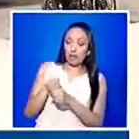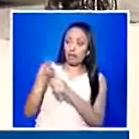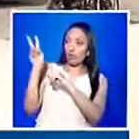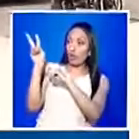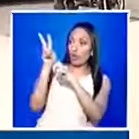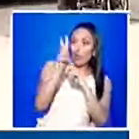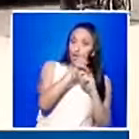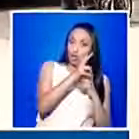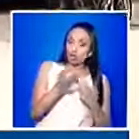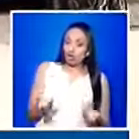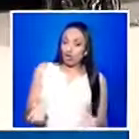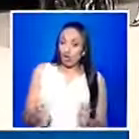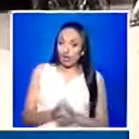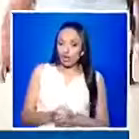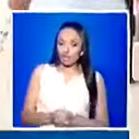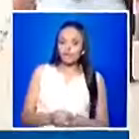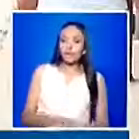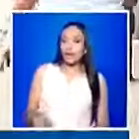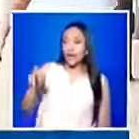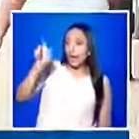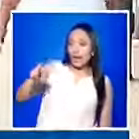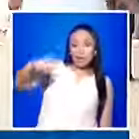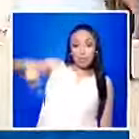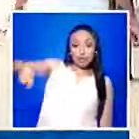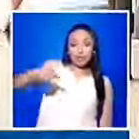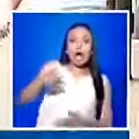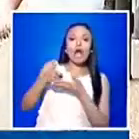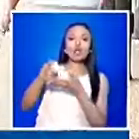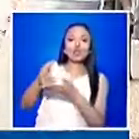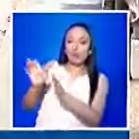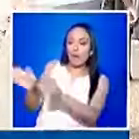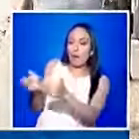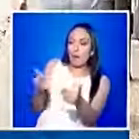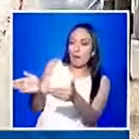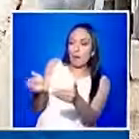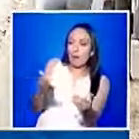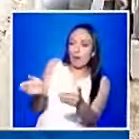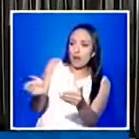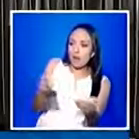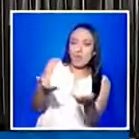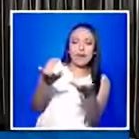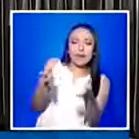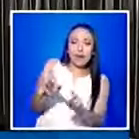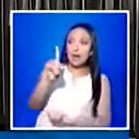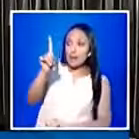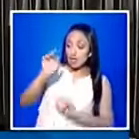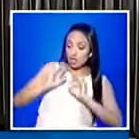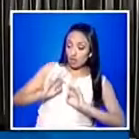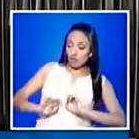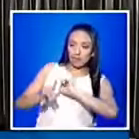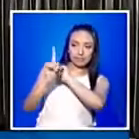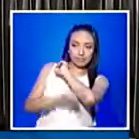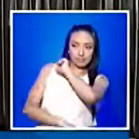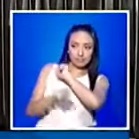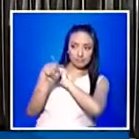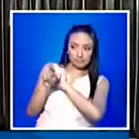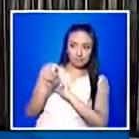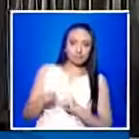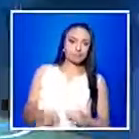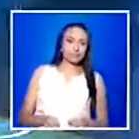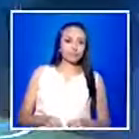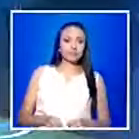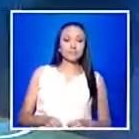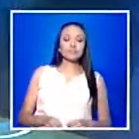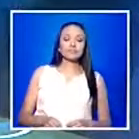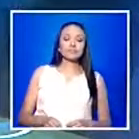por supuesto el chofer. Vecinos del sector ayudaron a mover la unidad de la vía y el chofer del trole fue sancionado por las autoridades. Son las 7 de la mañana